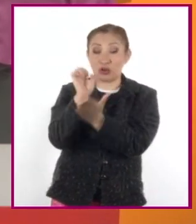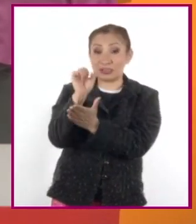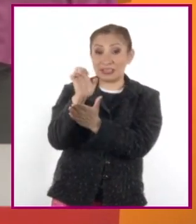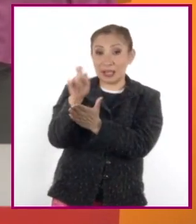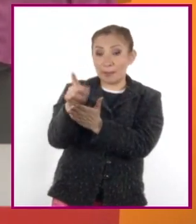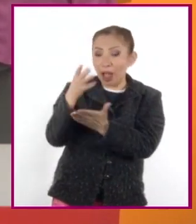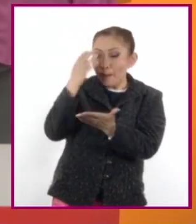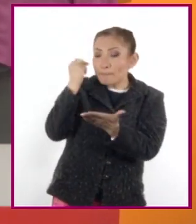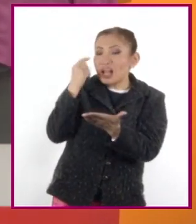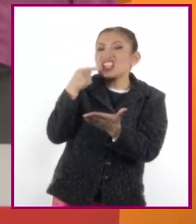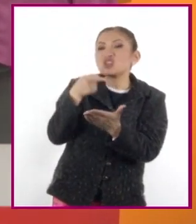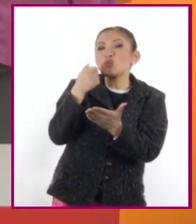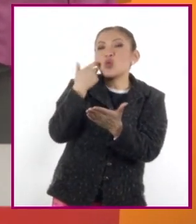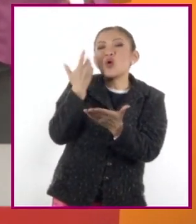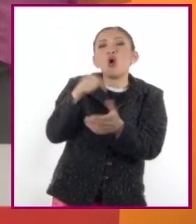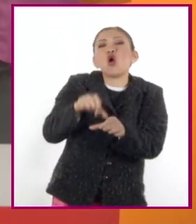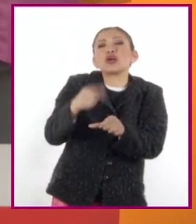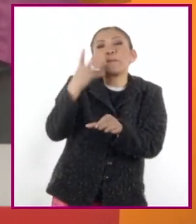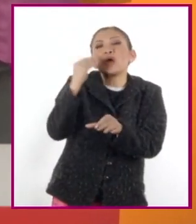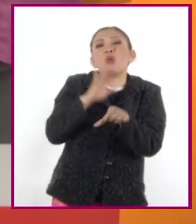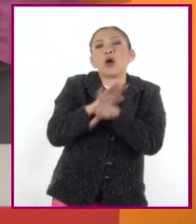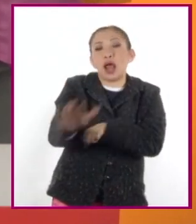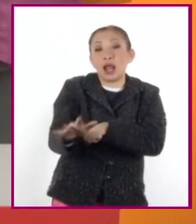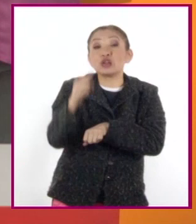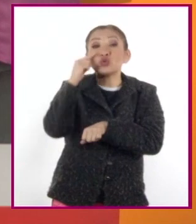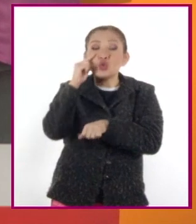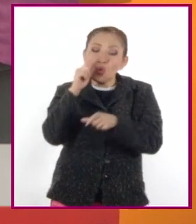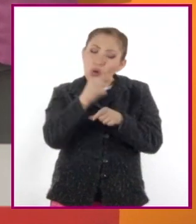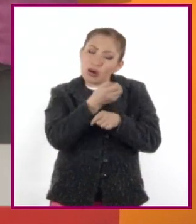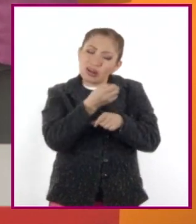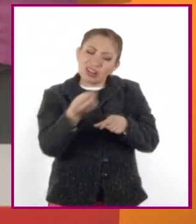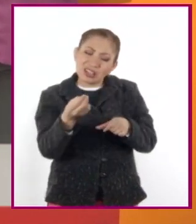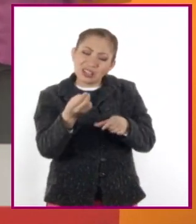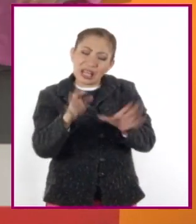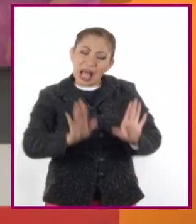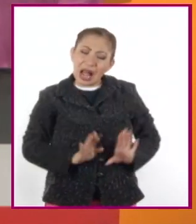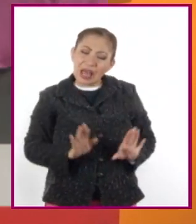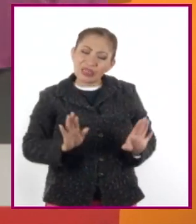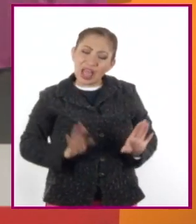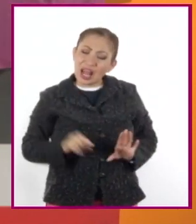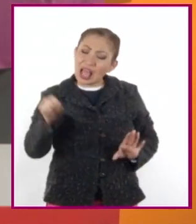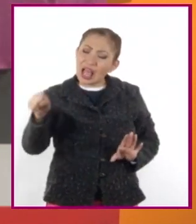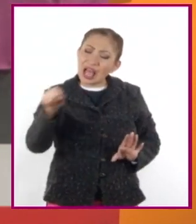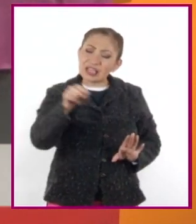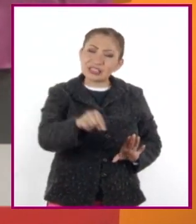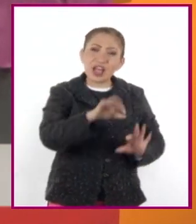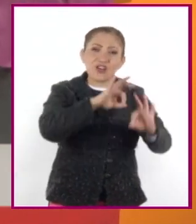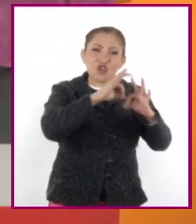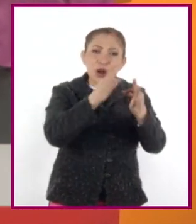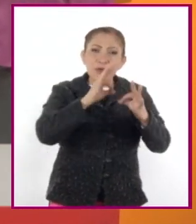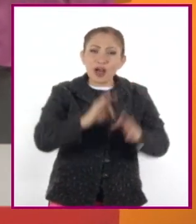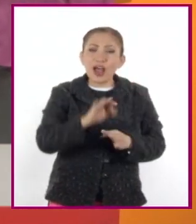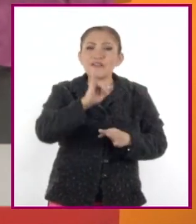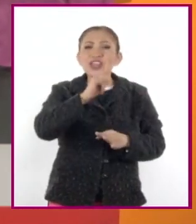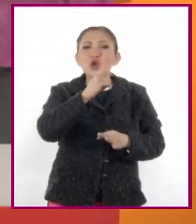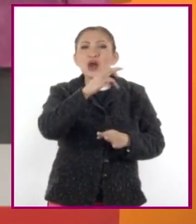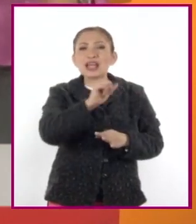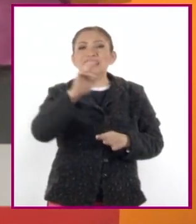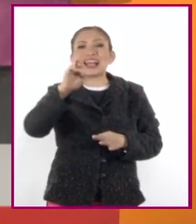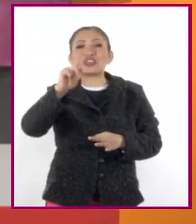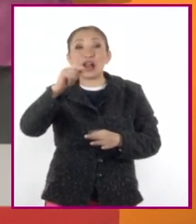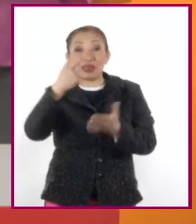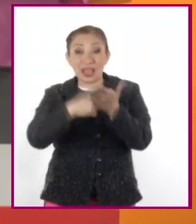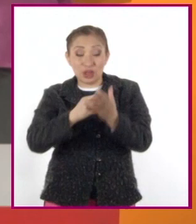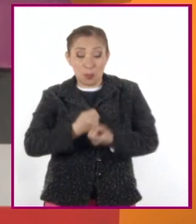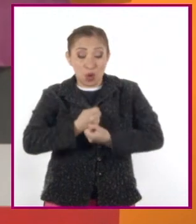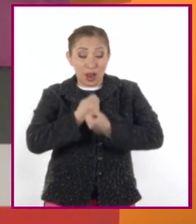el aprendizaje esperado. Identifica la función y características de las figuras retóricas en los poemas